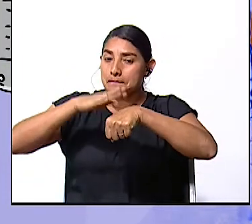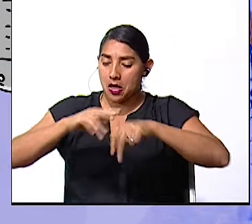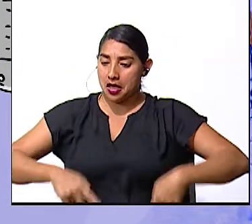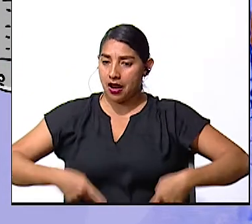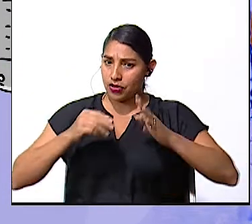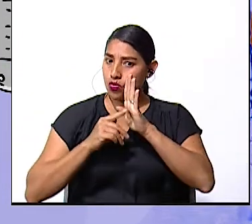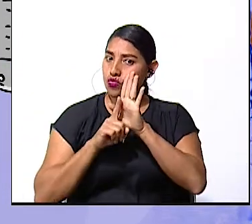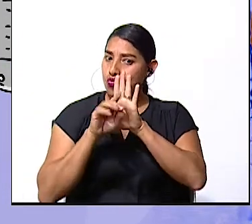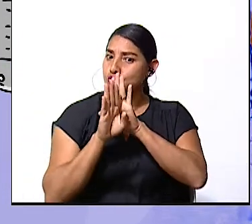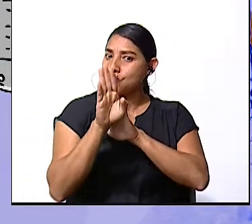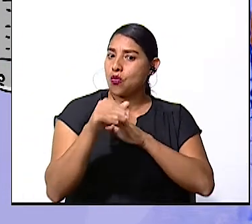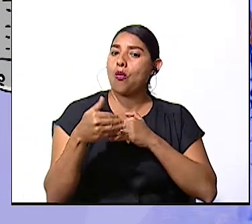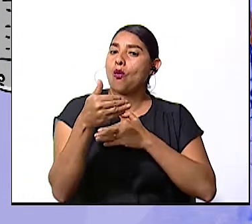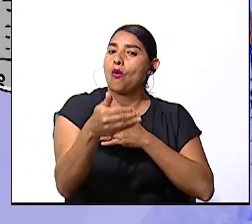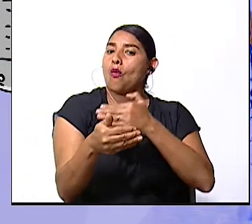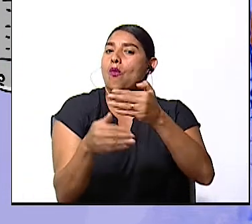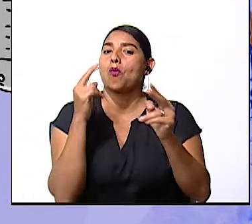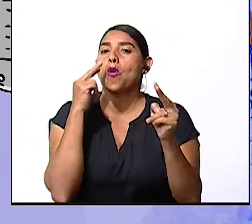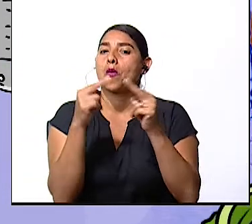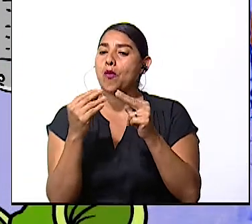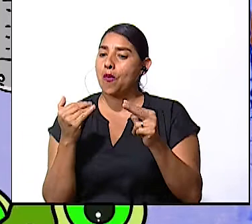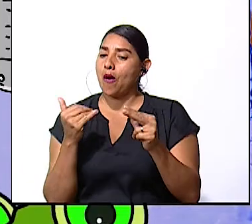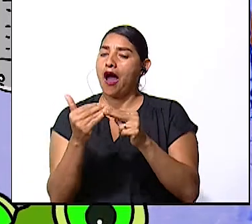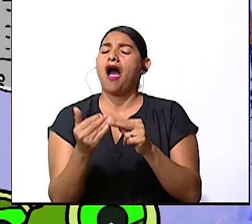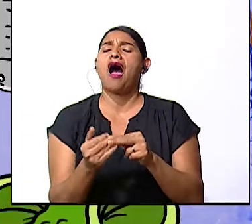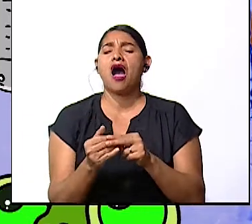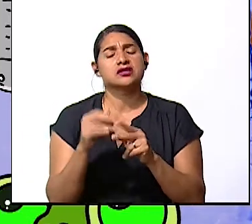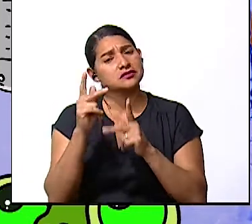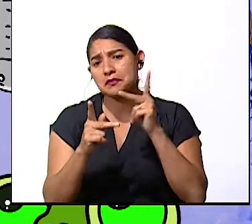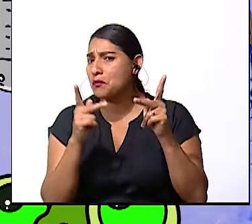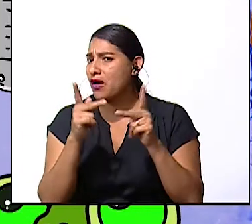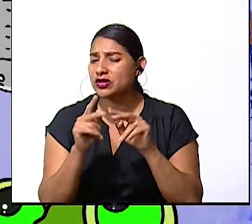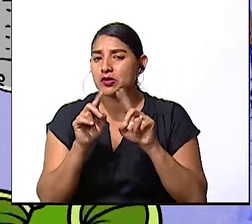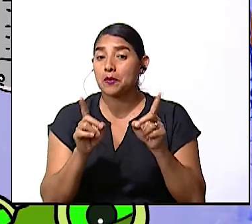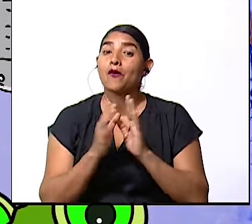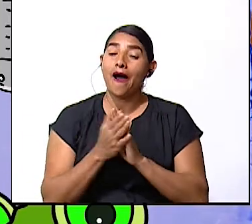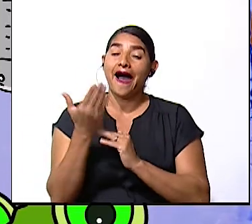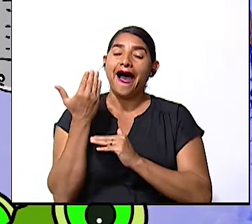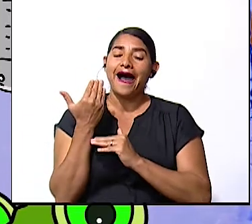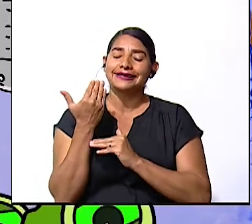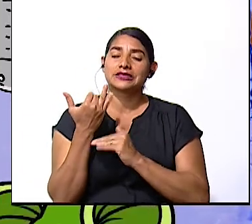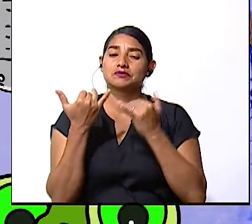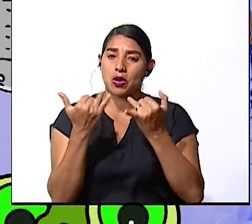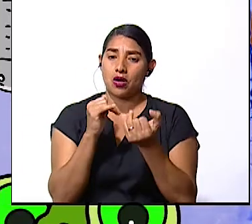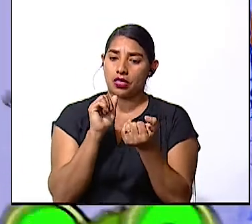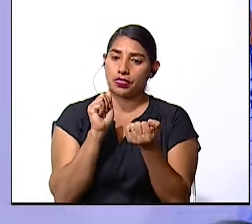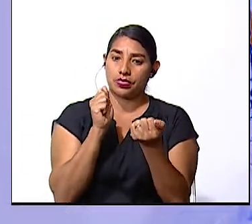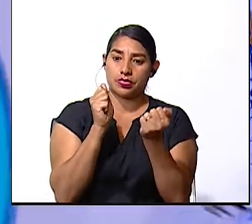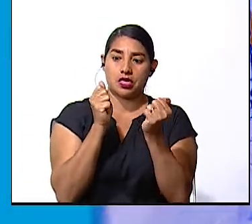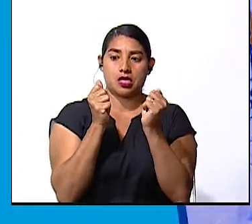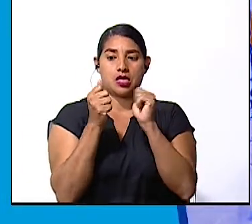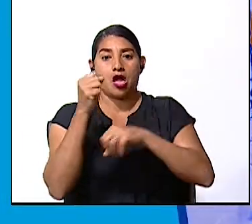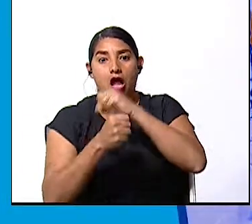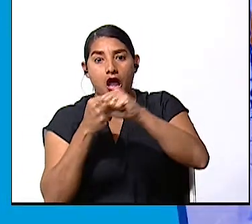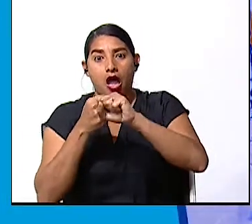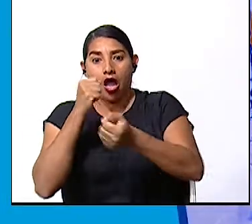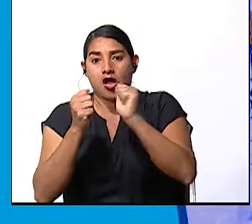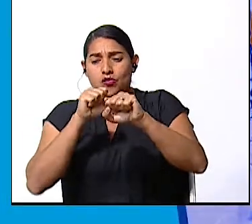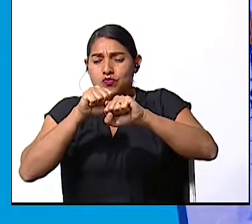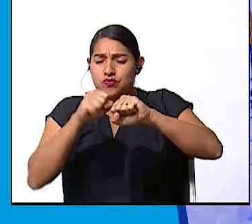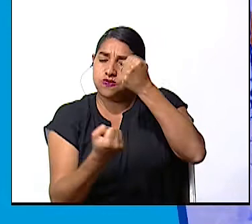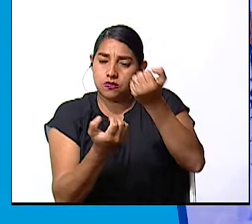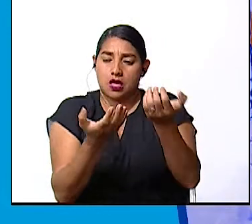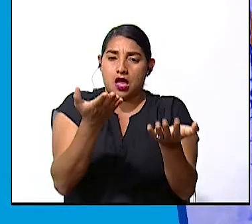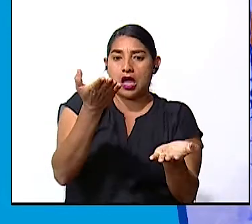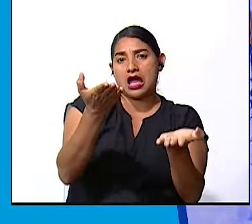vida se desarrolle tal y como la conocemos. ¡Está perfecto! Era perfecto, Darwin, pero en las últimas décadas hemos roto el